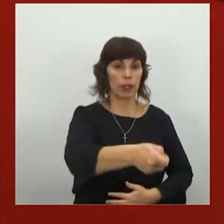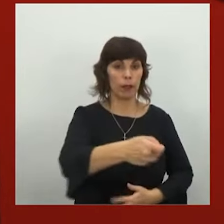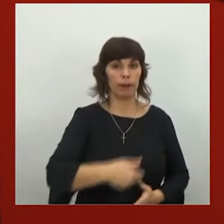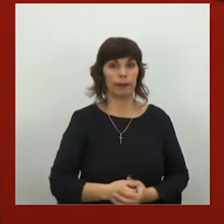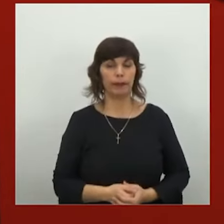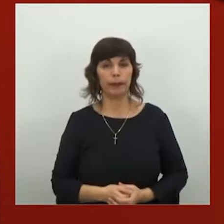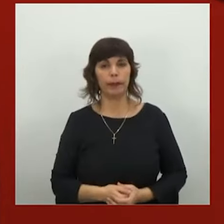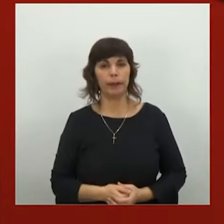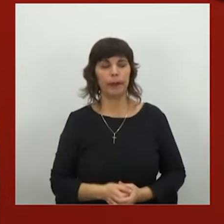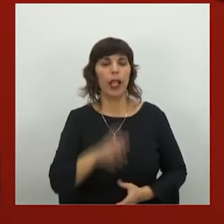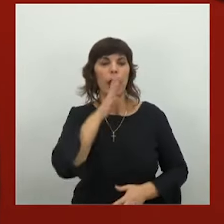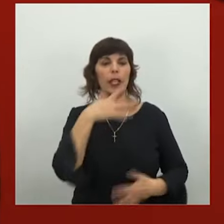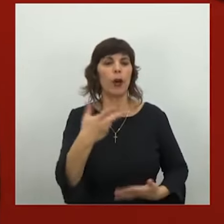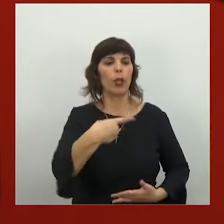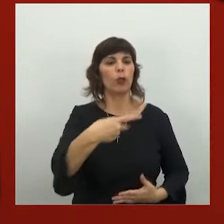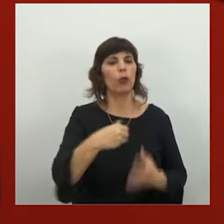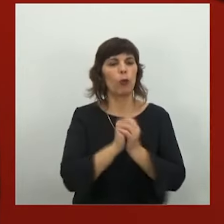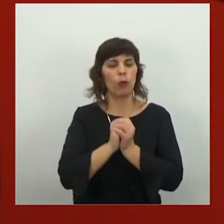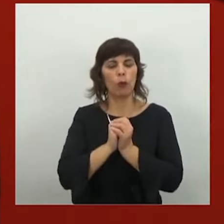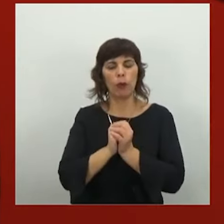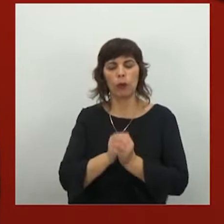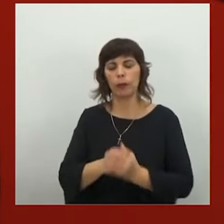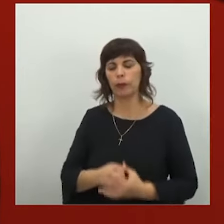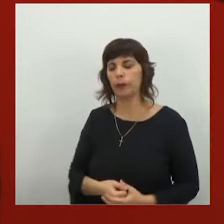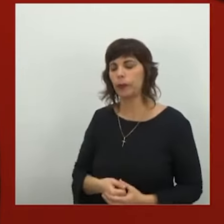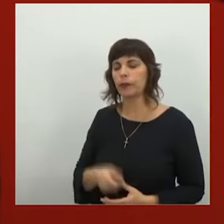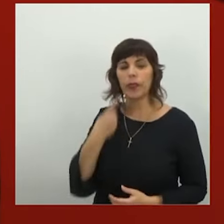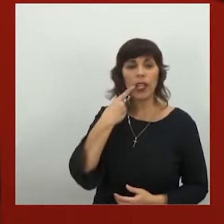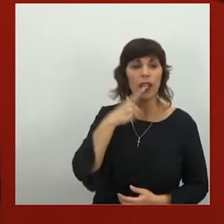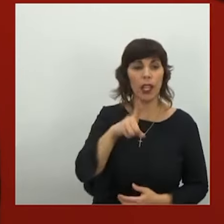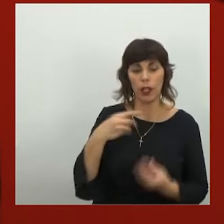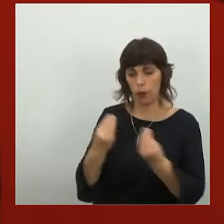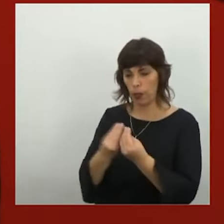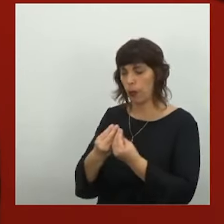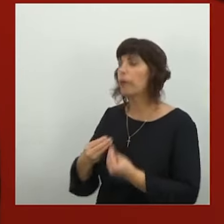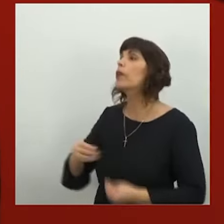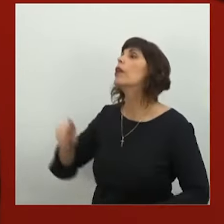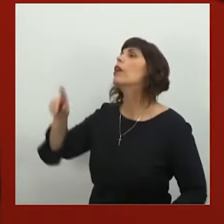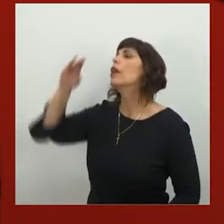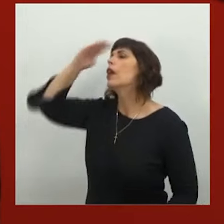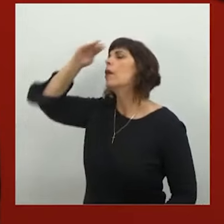Y te pido que ores conmigo, que digas, querido Padre,